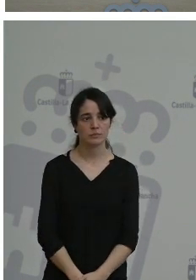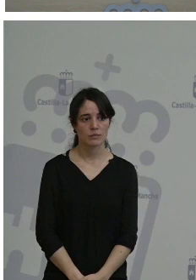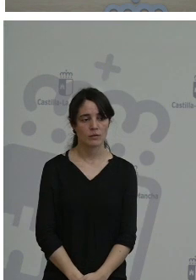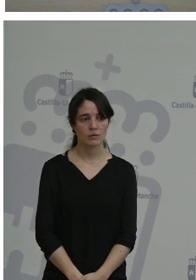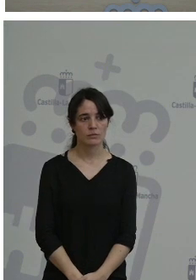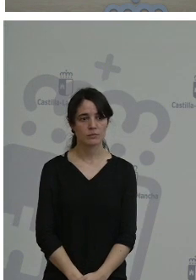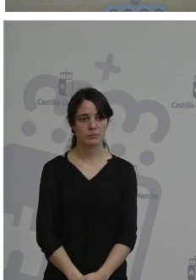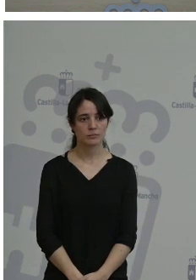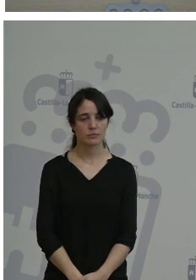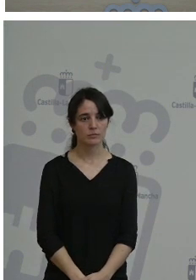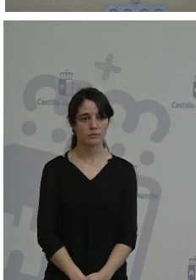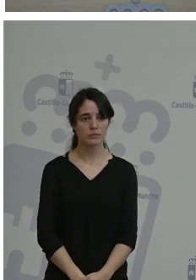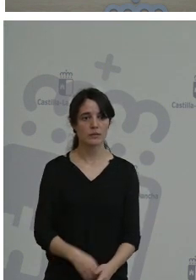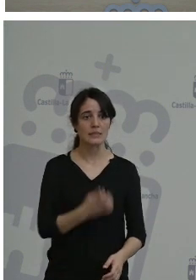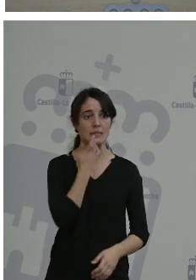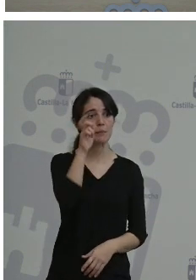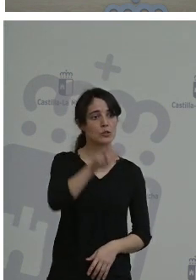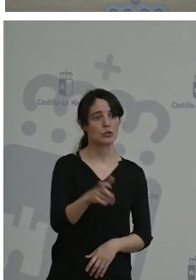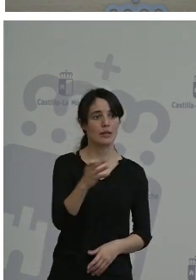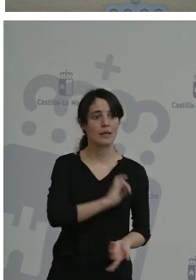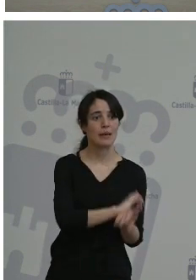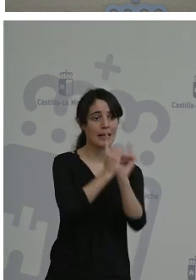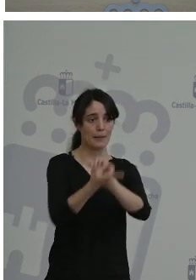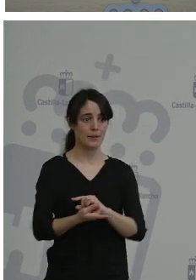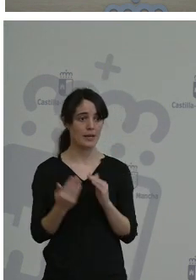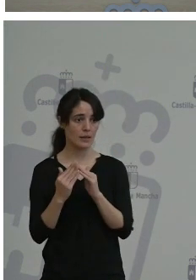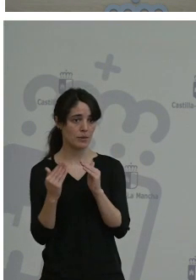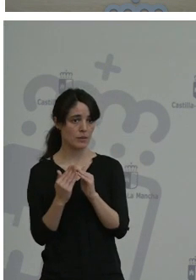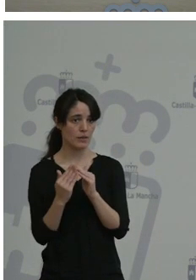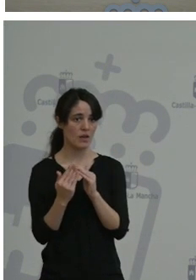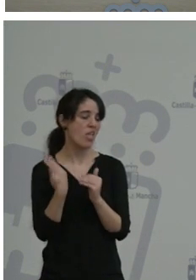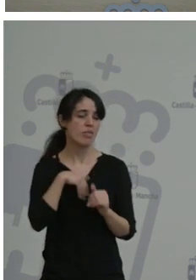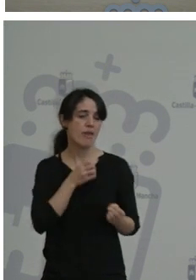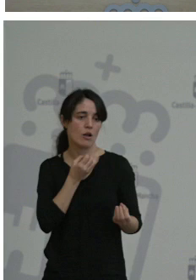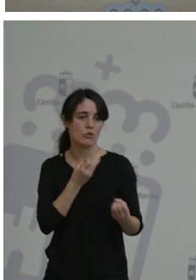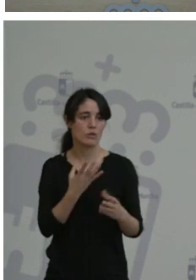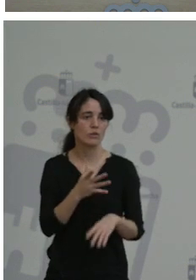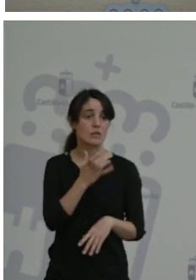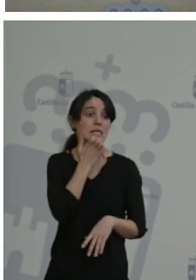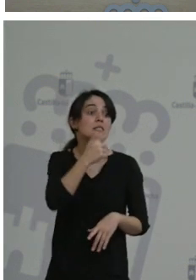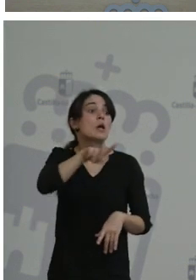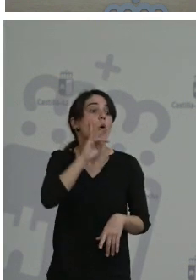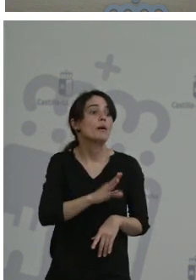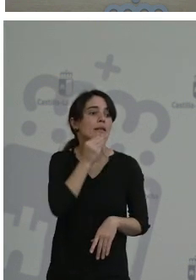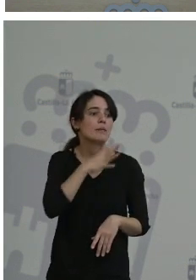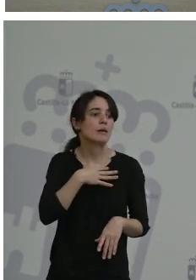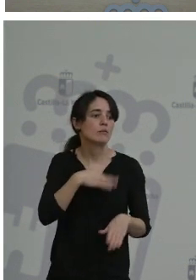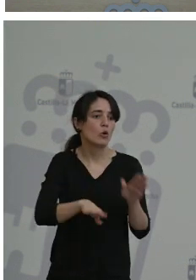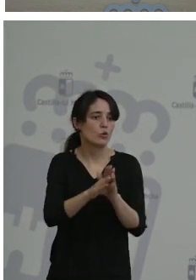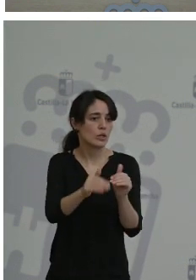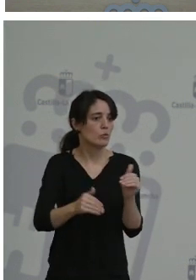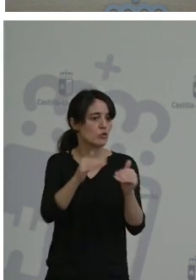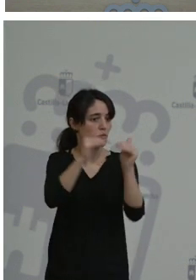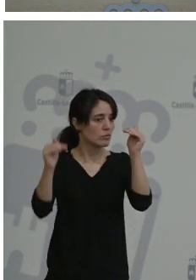¿Cuando la persona tiene que cambiar de residencia? Pues lo hemos comentado. Así que, si os parece, pasamos un poco adelante. Y en cuanto a la